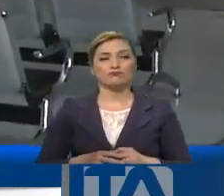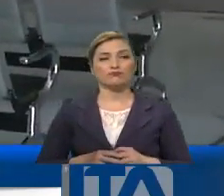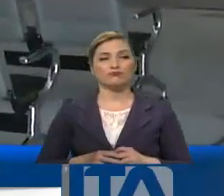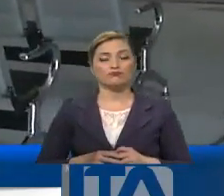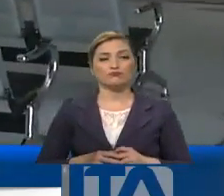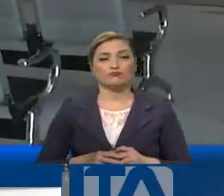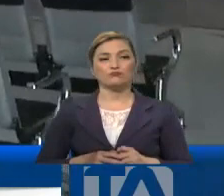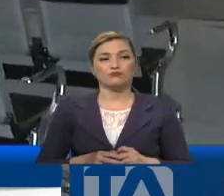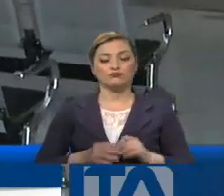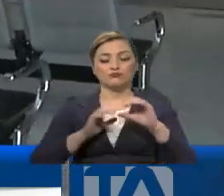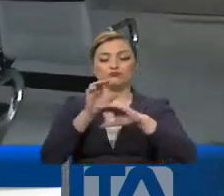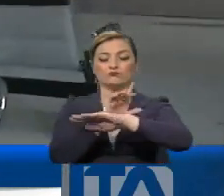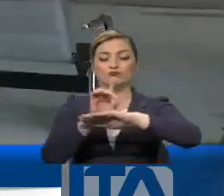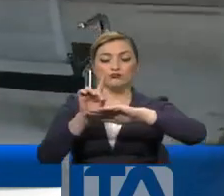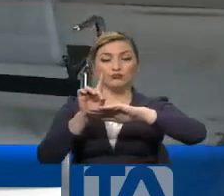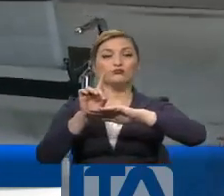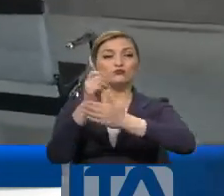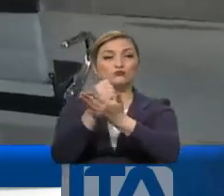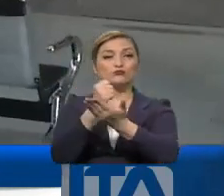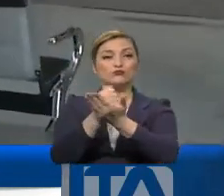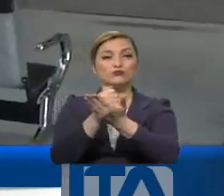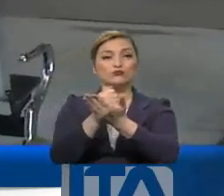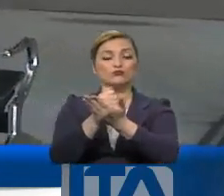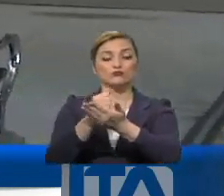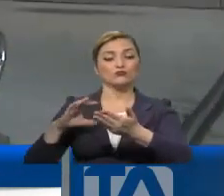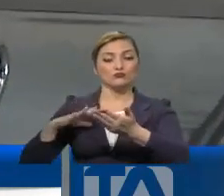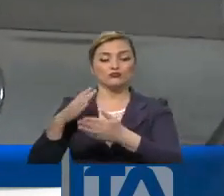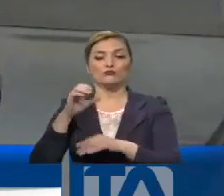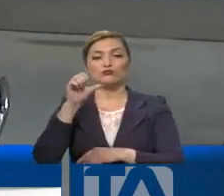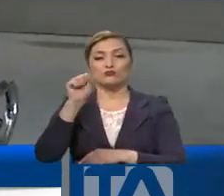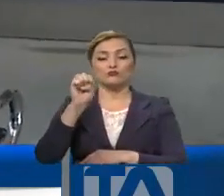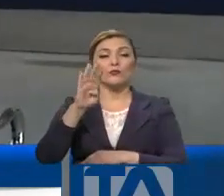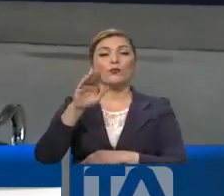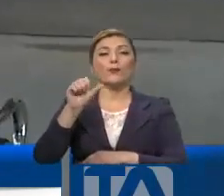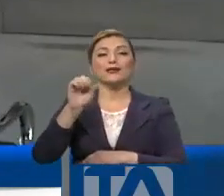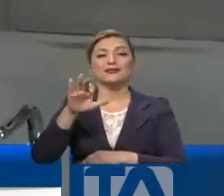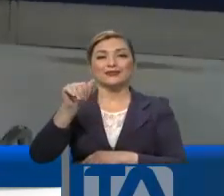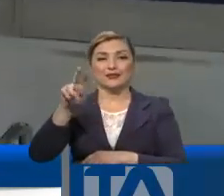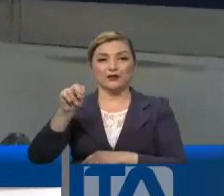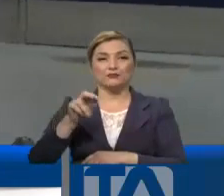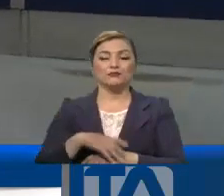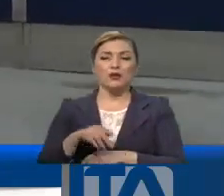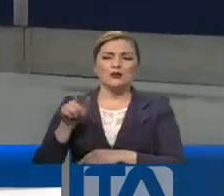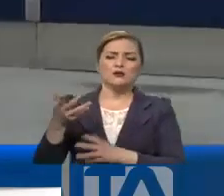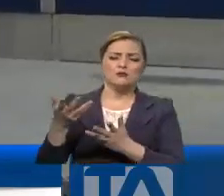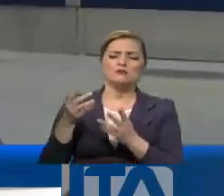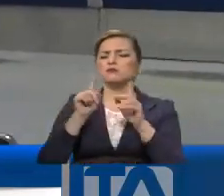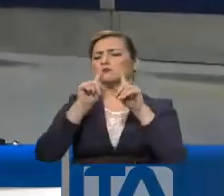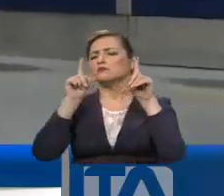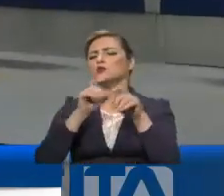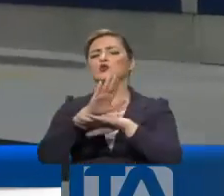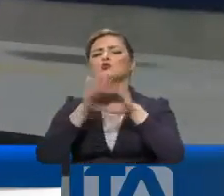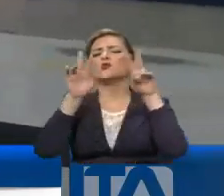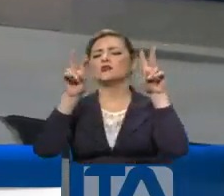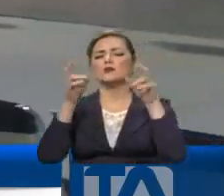esto, estamos con el director de matriculación, él es el señor Sebastián Lazo, para contarnos un poquito más sobre